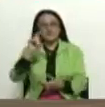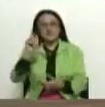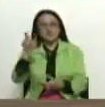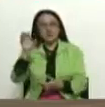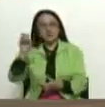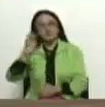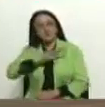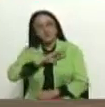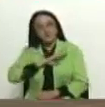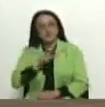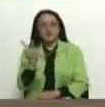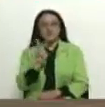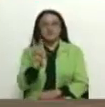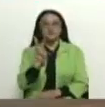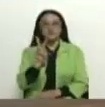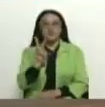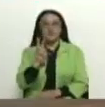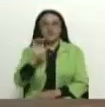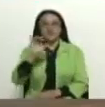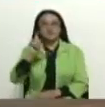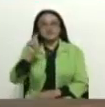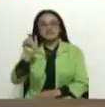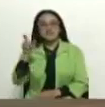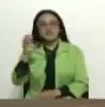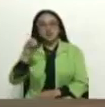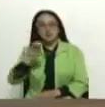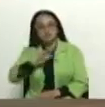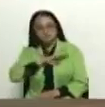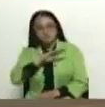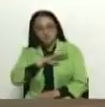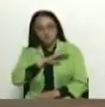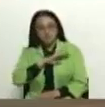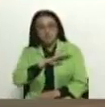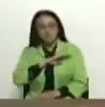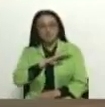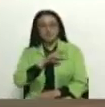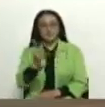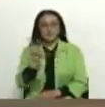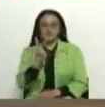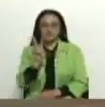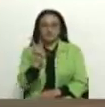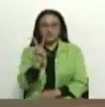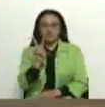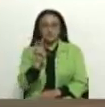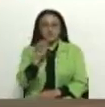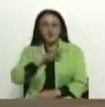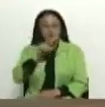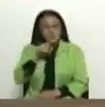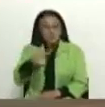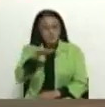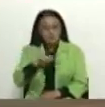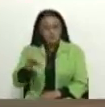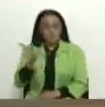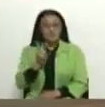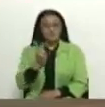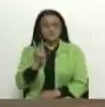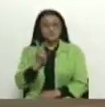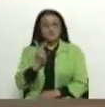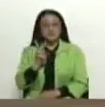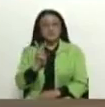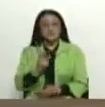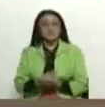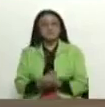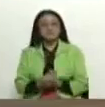es Venezuela. Citgo le pertenece a la República Bolivariana de Venezuela, al pueblo de Venezuela. Y